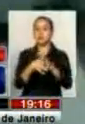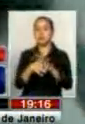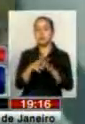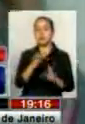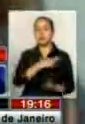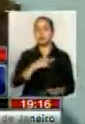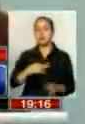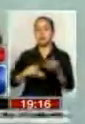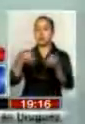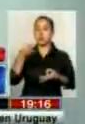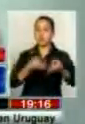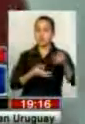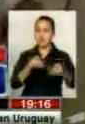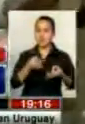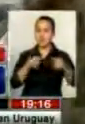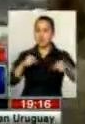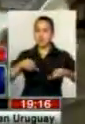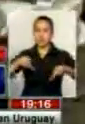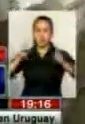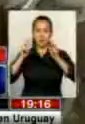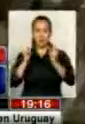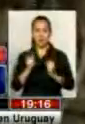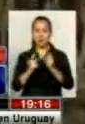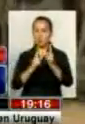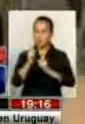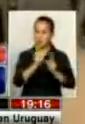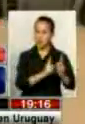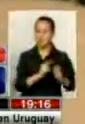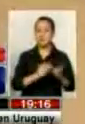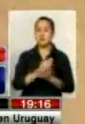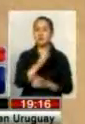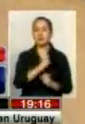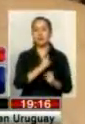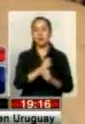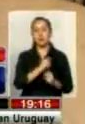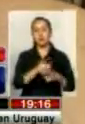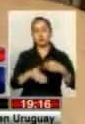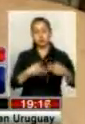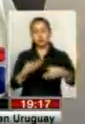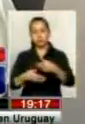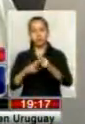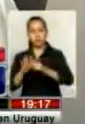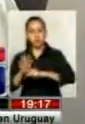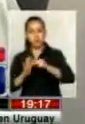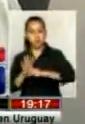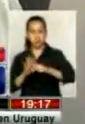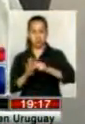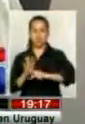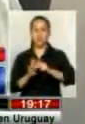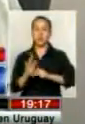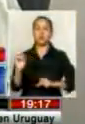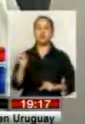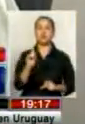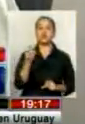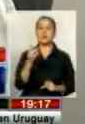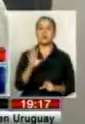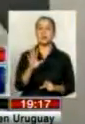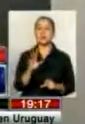ministro de Justicia que nos permitió poder coordinar y empezar a trabajar una serie de proyectos que están no solo en términos de la